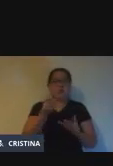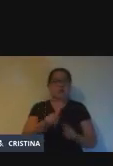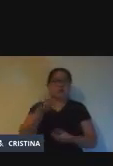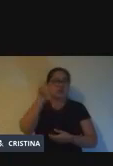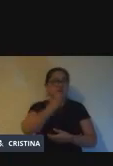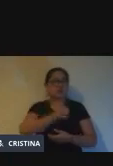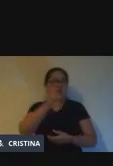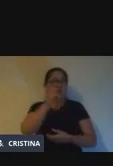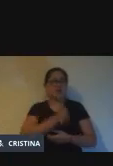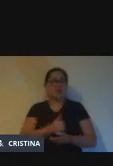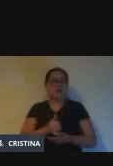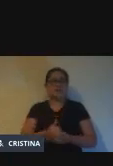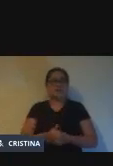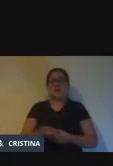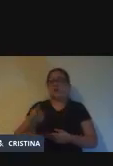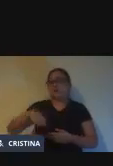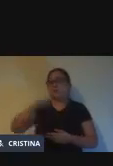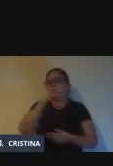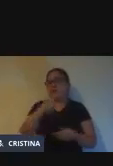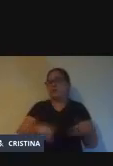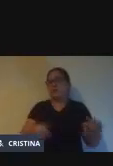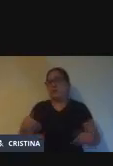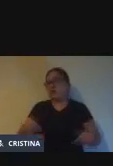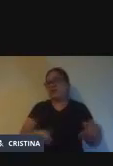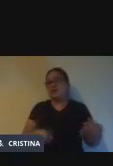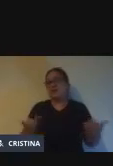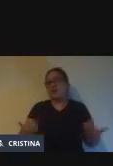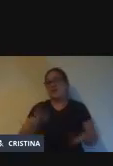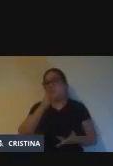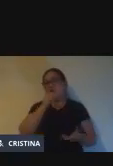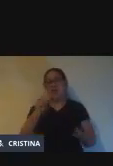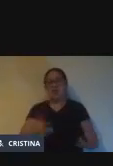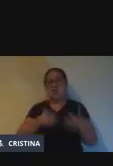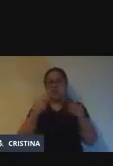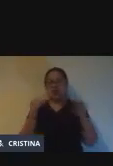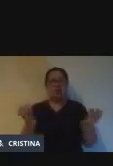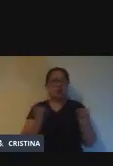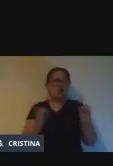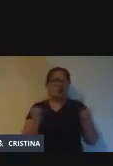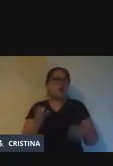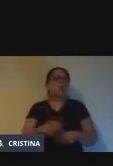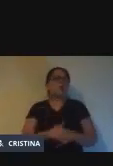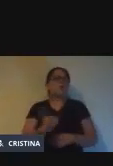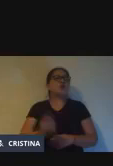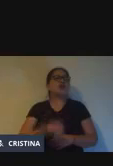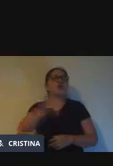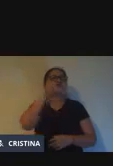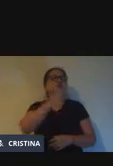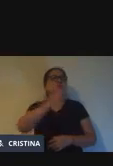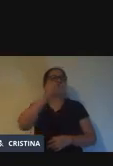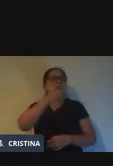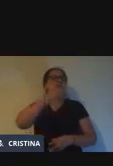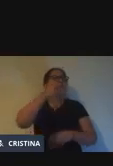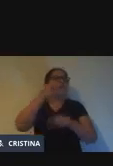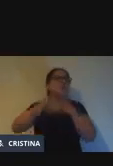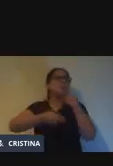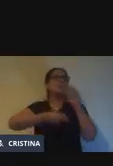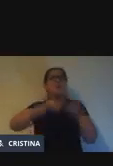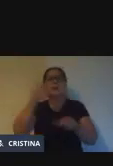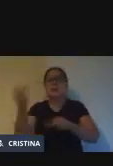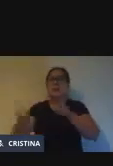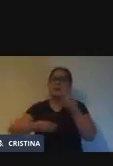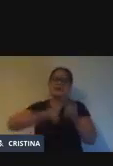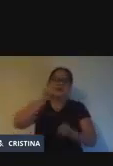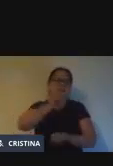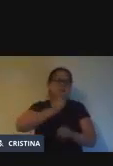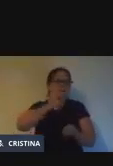un nivel de irritabilidad menor a causa del habla, así de fácil.